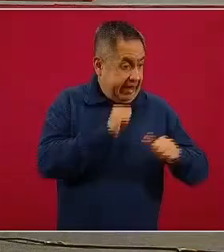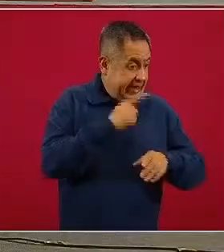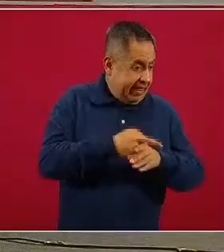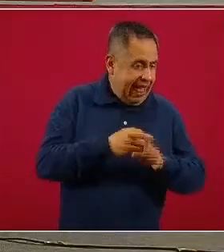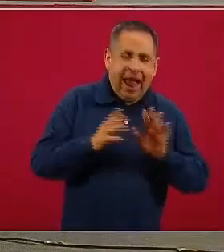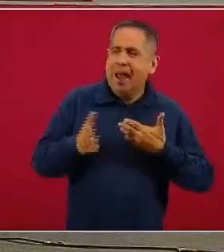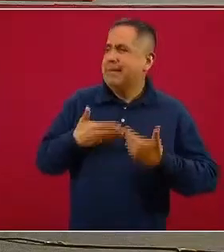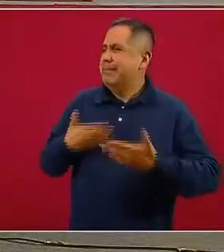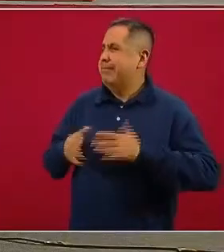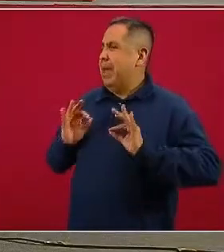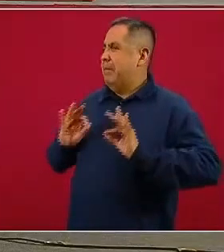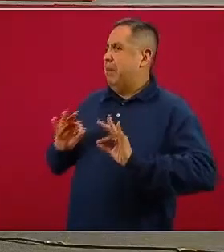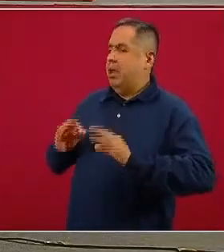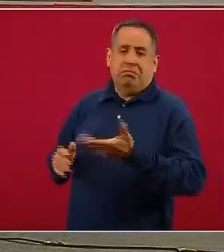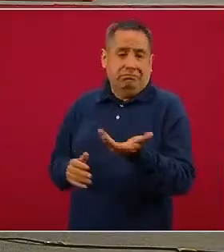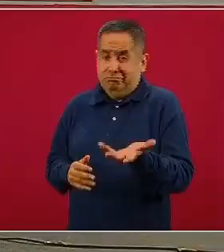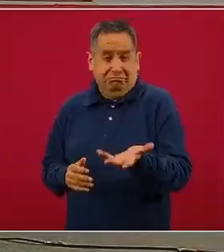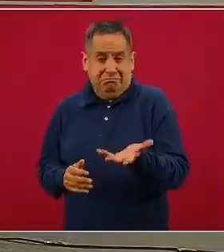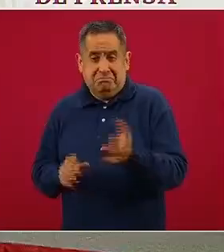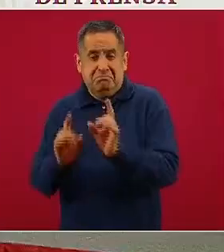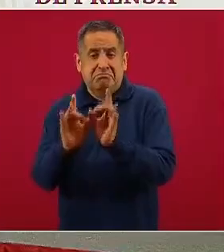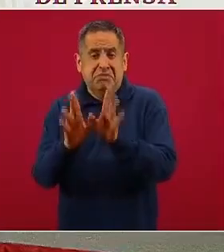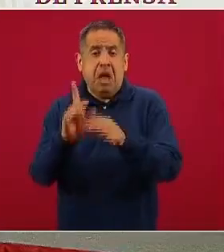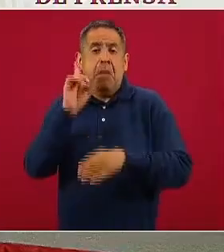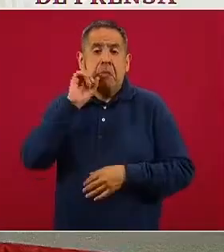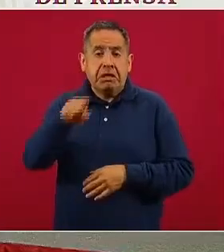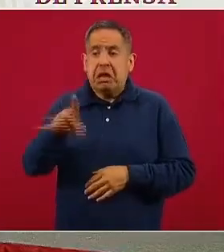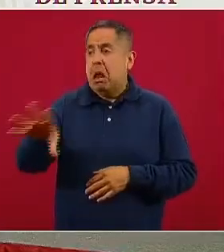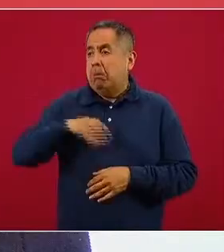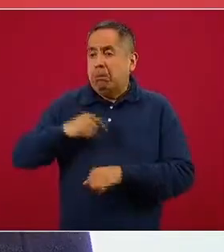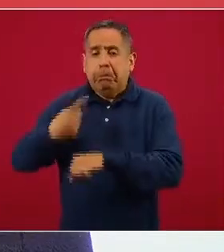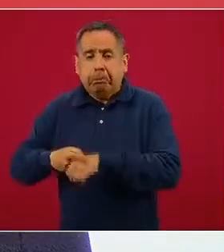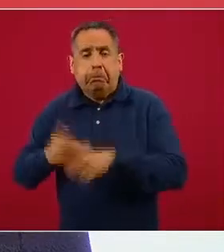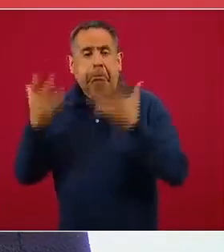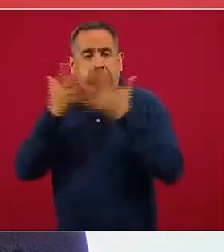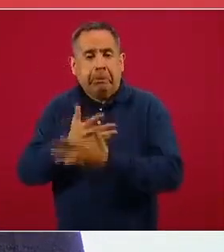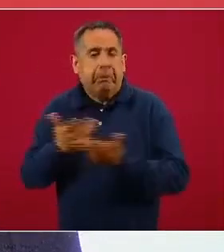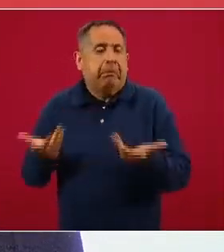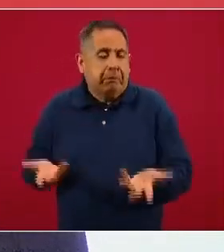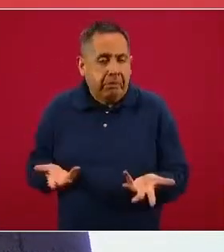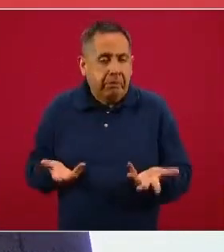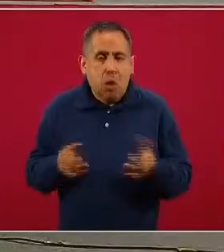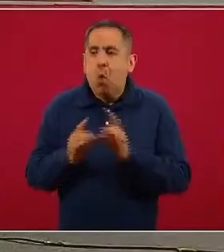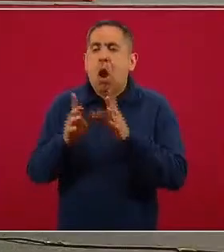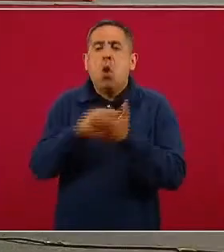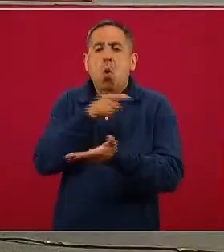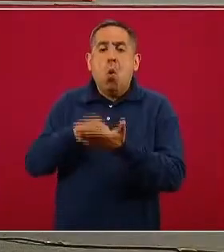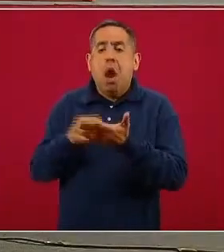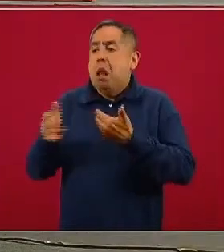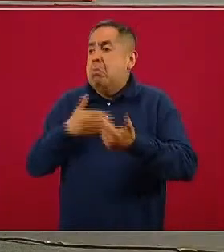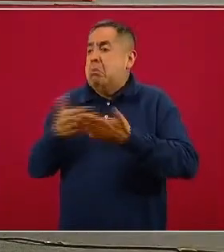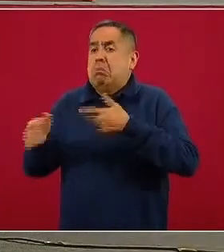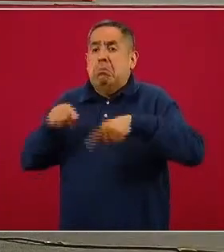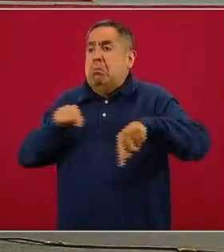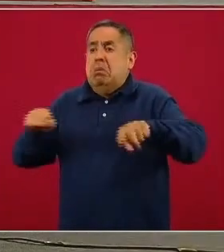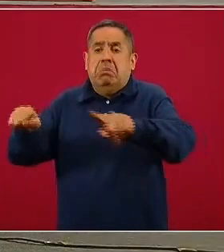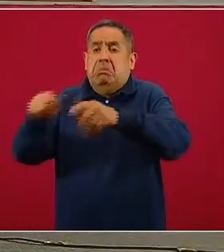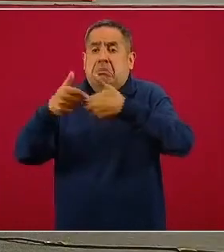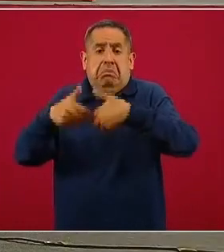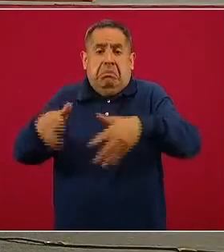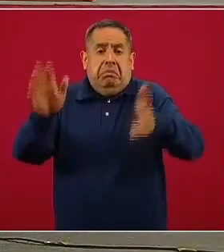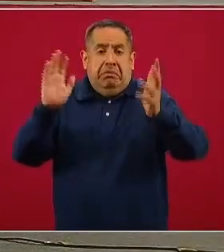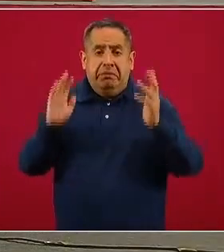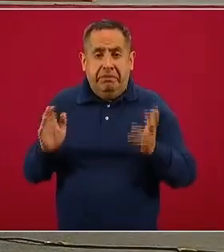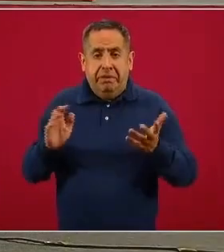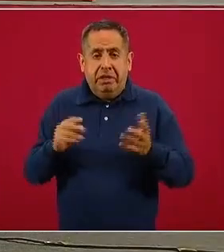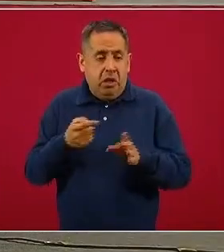me garantiza de que mañana me pueda contagiar, y me pueda contagiar en cualquiera de los lugares públicos que en su